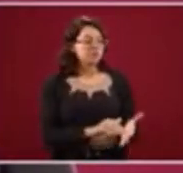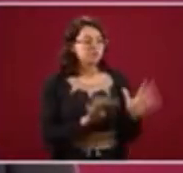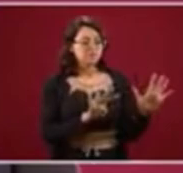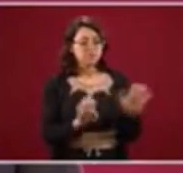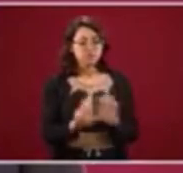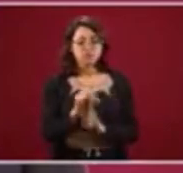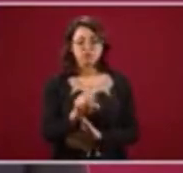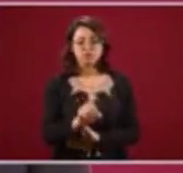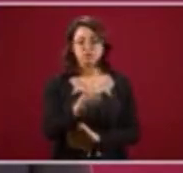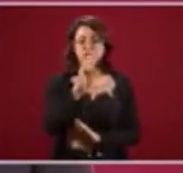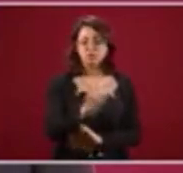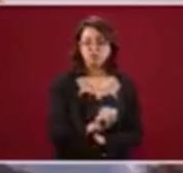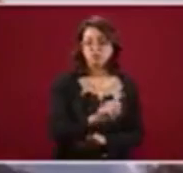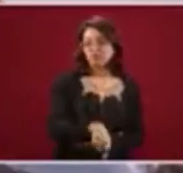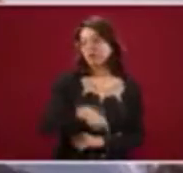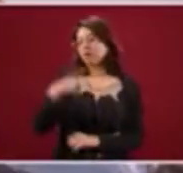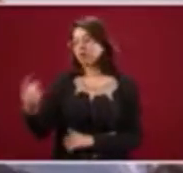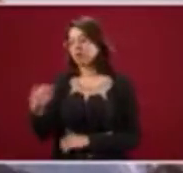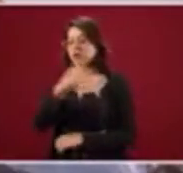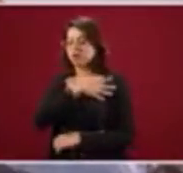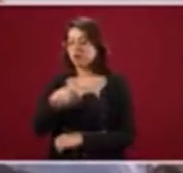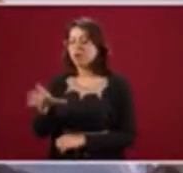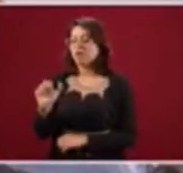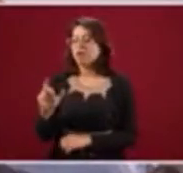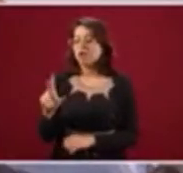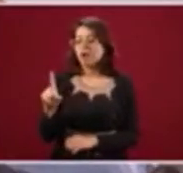1939. El general Cárdenas gobierna de